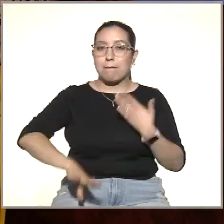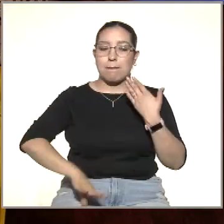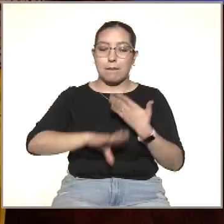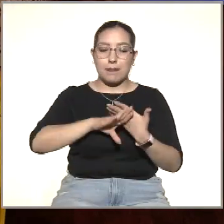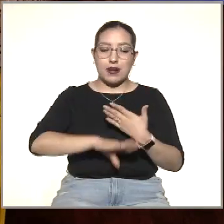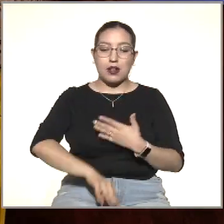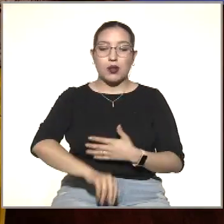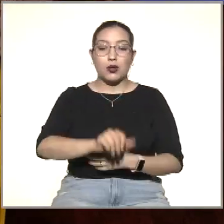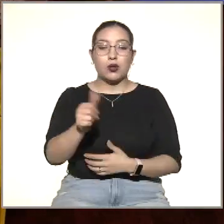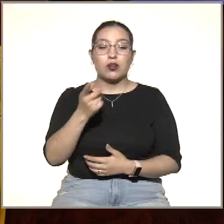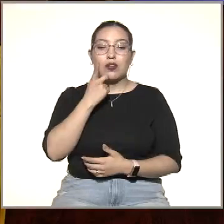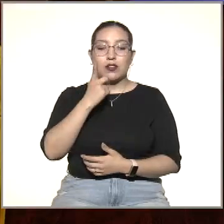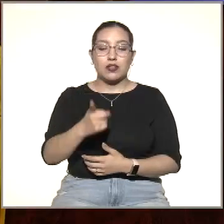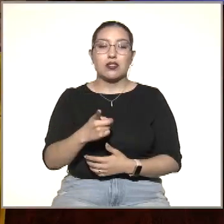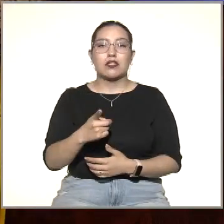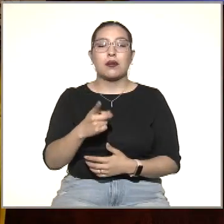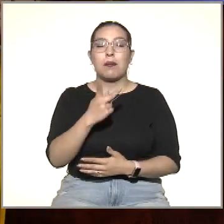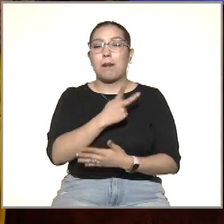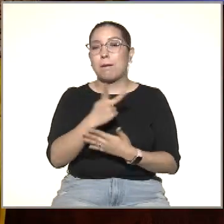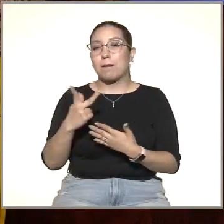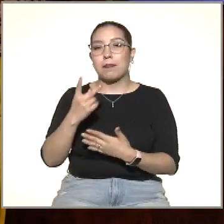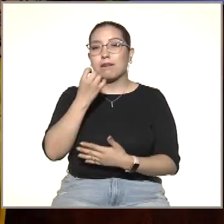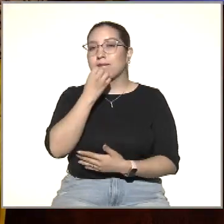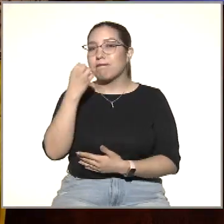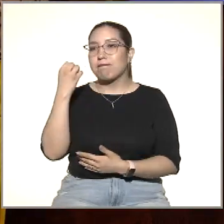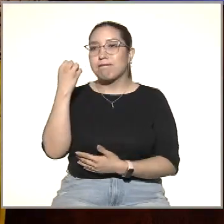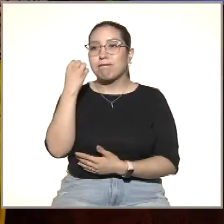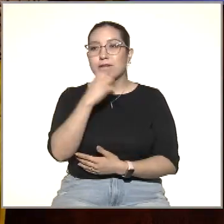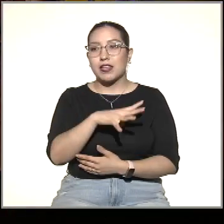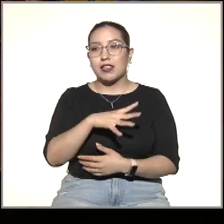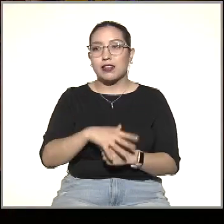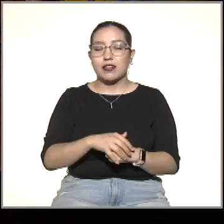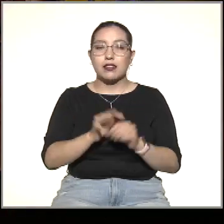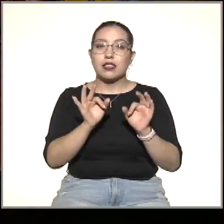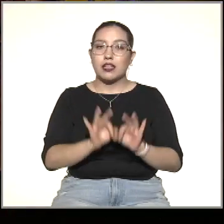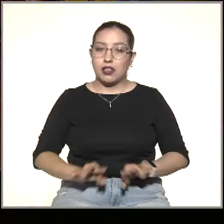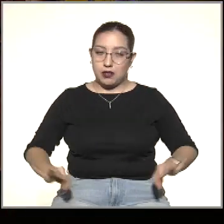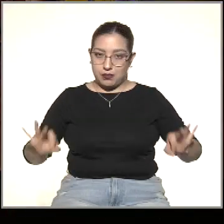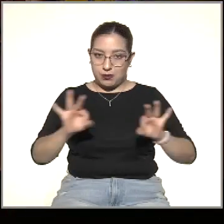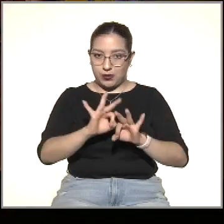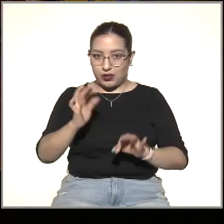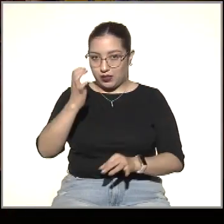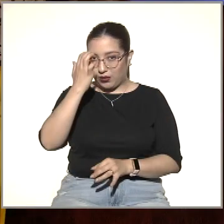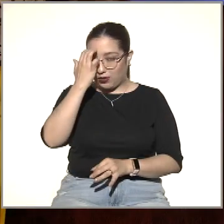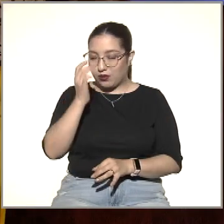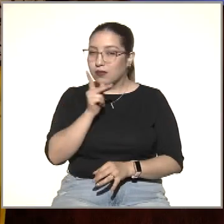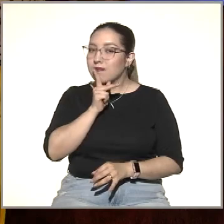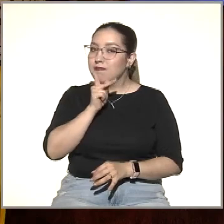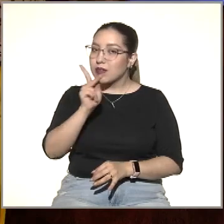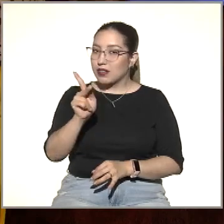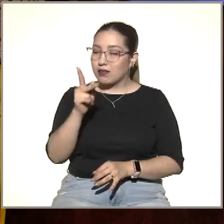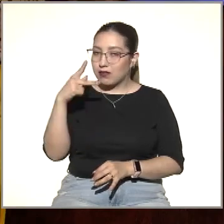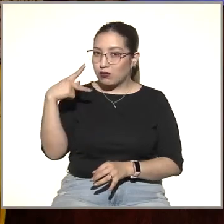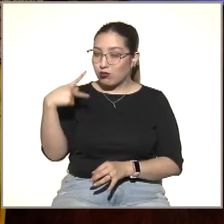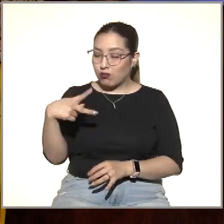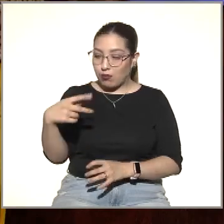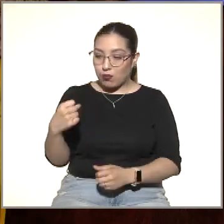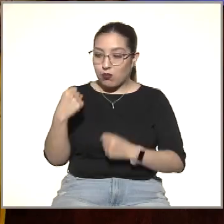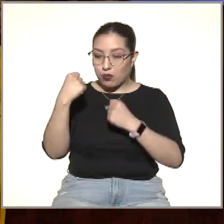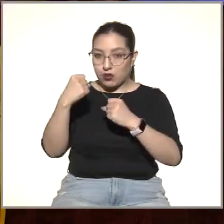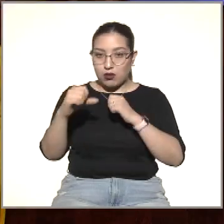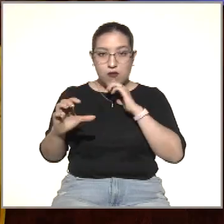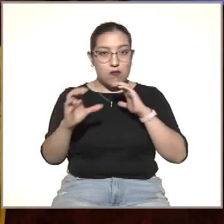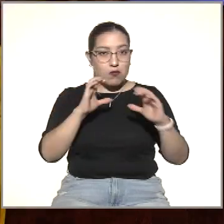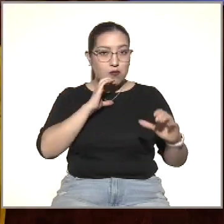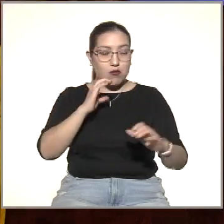súper programa como siempre, les manda saludos a todos los panelistas. Importante conocer el poder de la palabra, comunicarnos de manera